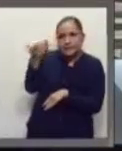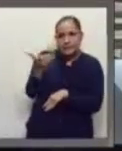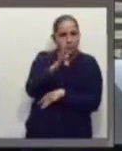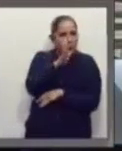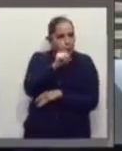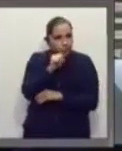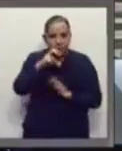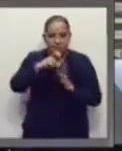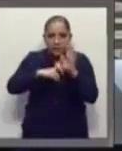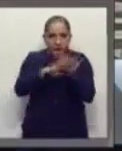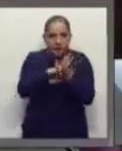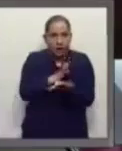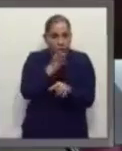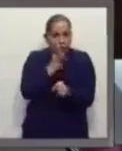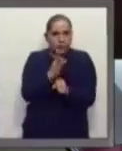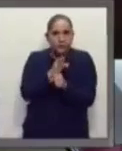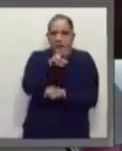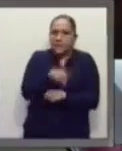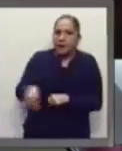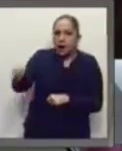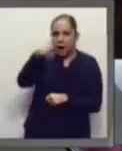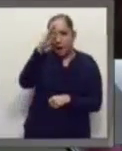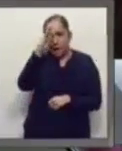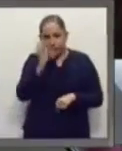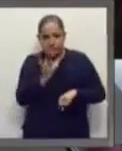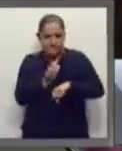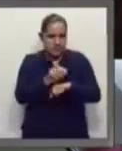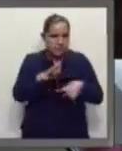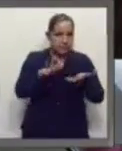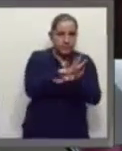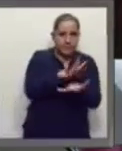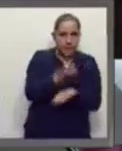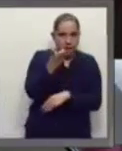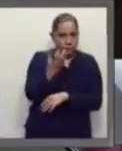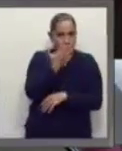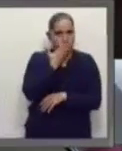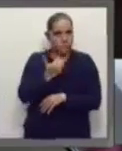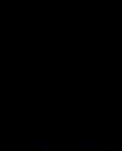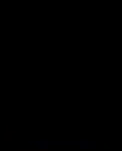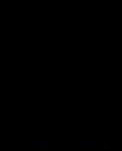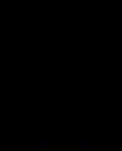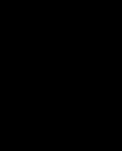razonamiento lógico de lo que se pretende modificar. Es cuanto, señor presidente.